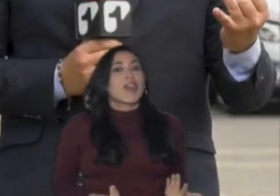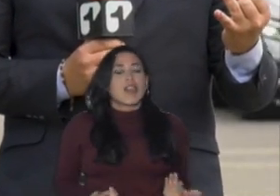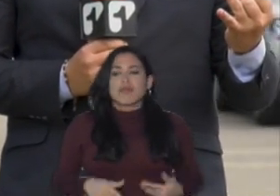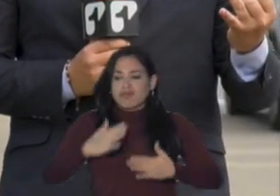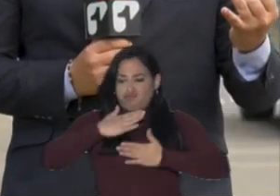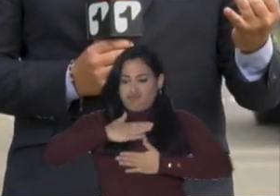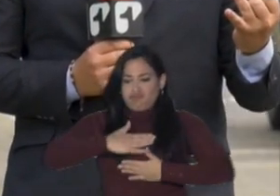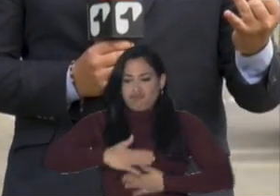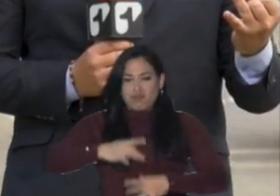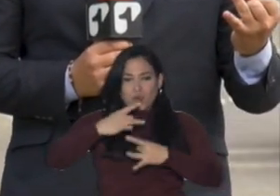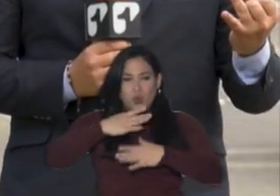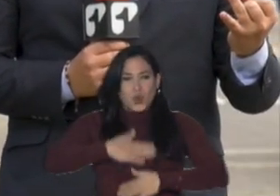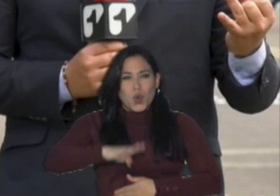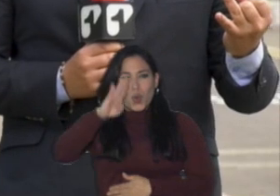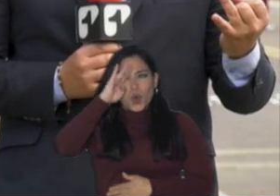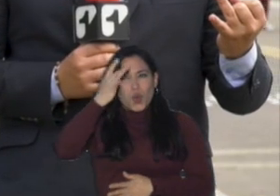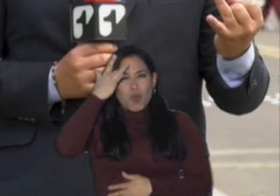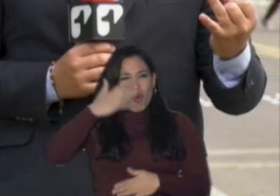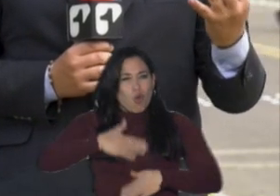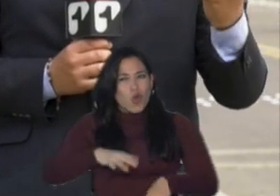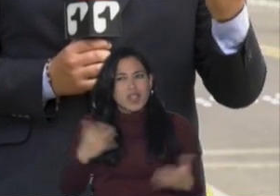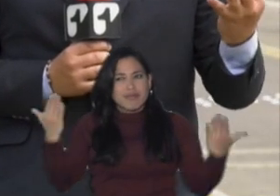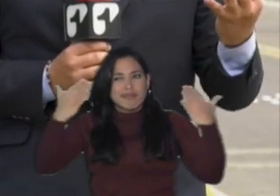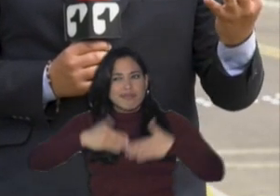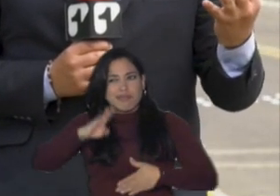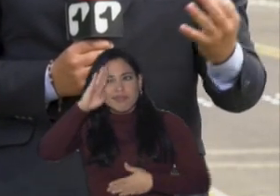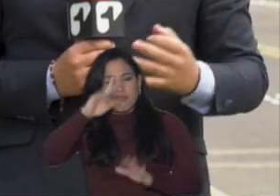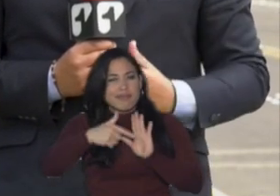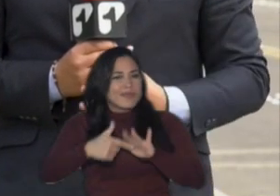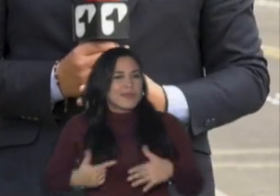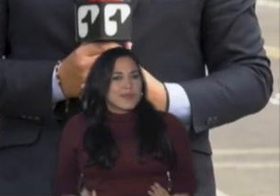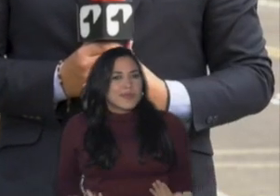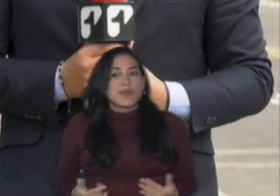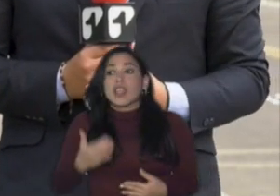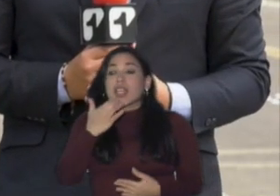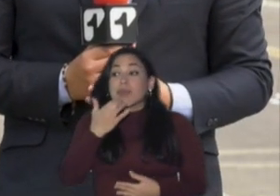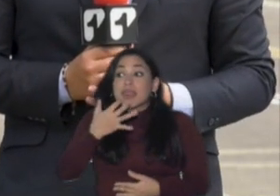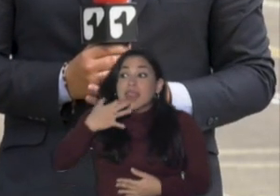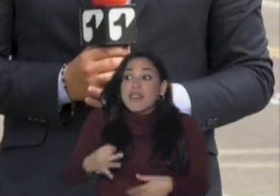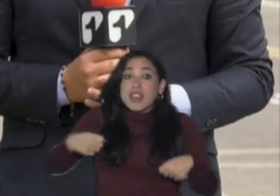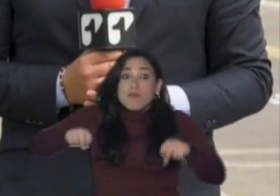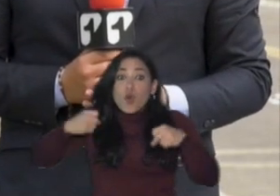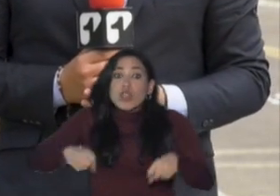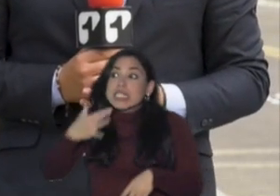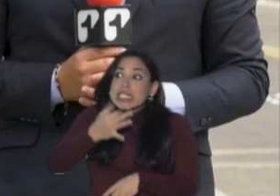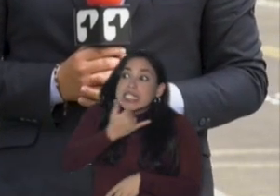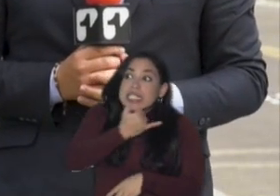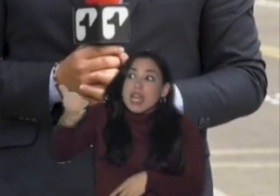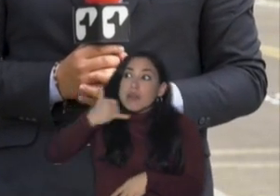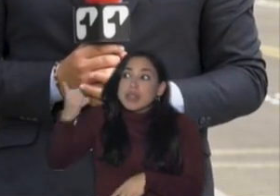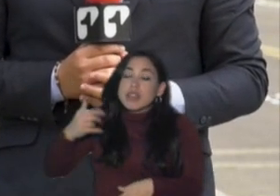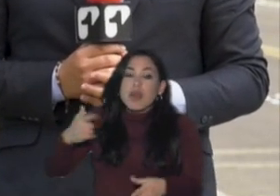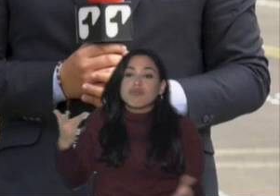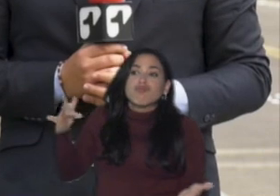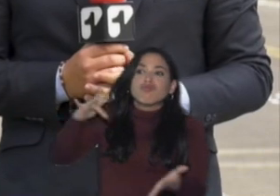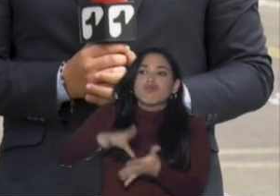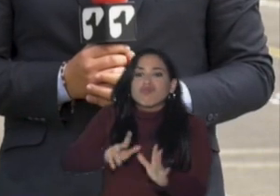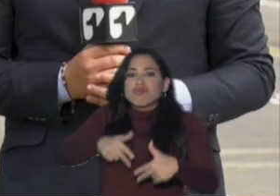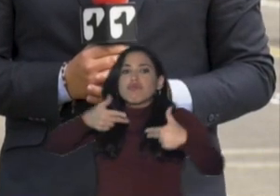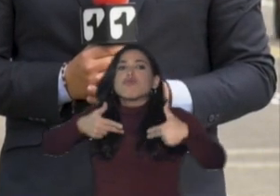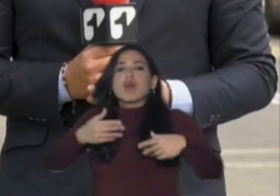prendas de esta institución de la Policía Nacional? ¿Y el por qué no llegaron los verdaderos policías a confrontar a